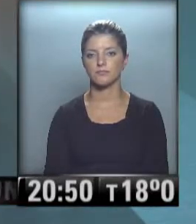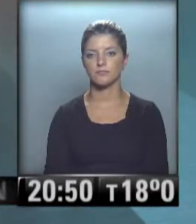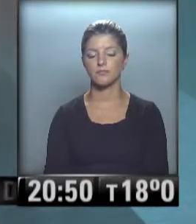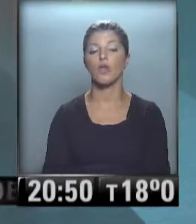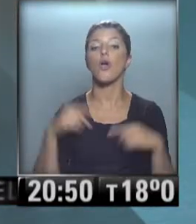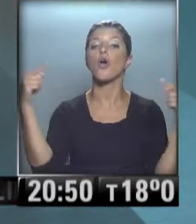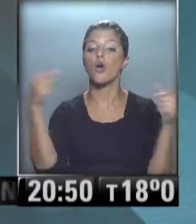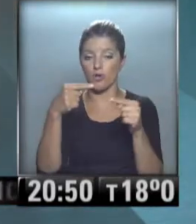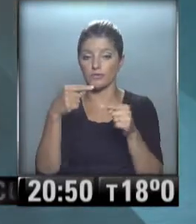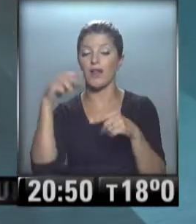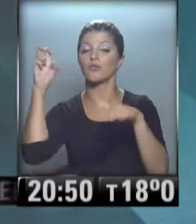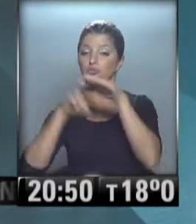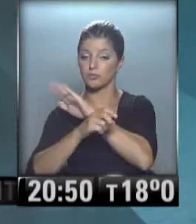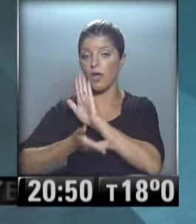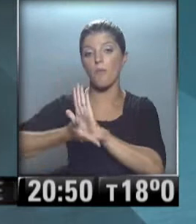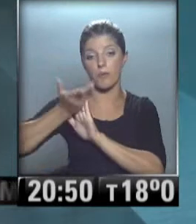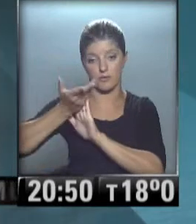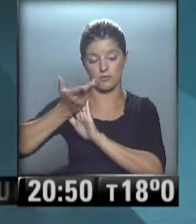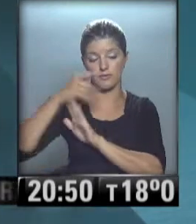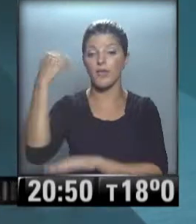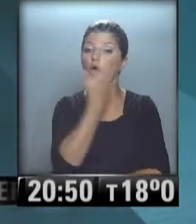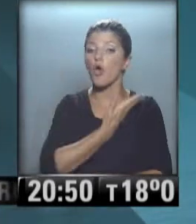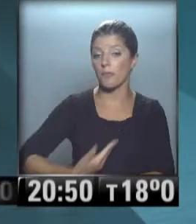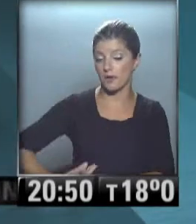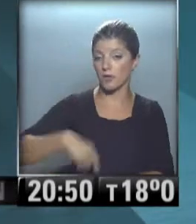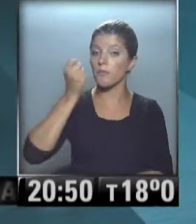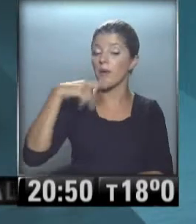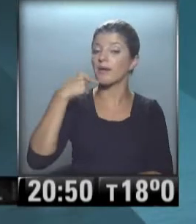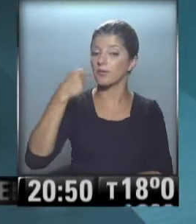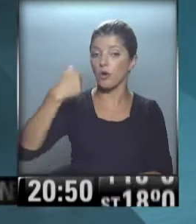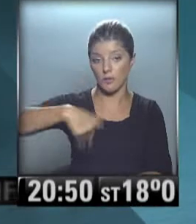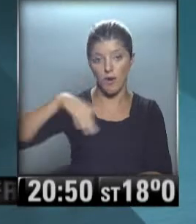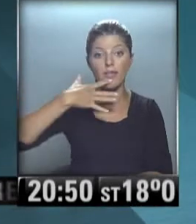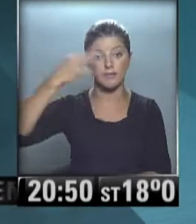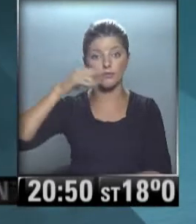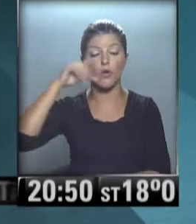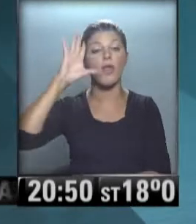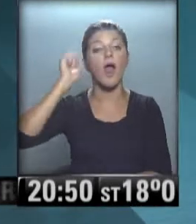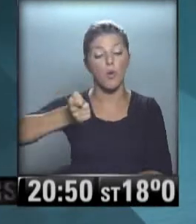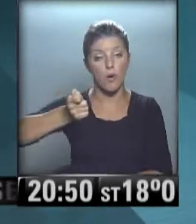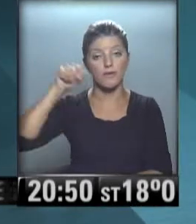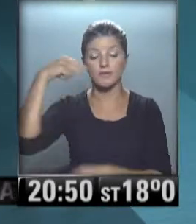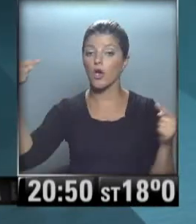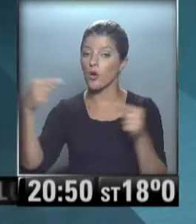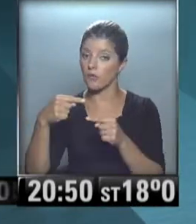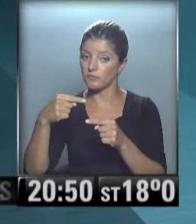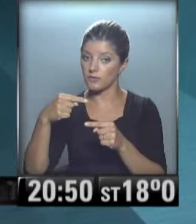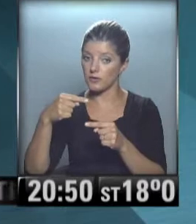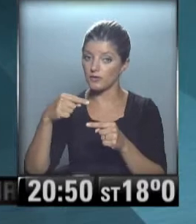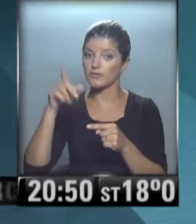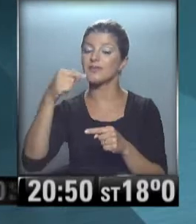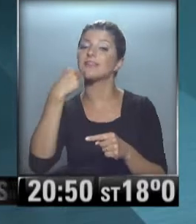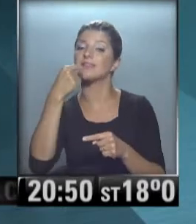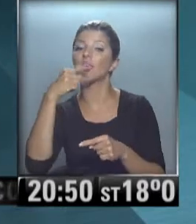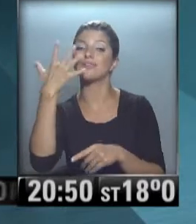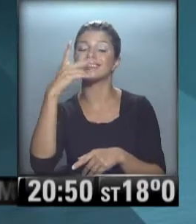Contra el aumento del subte. El gobierno porteño adelantó que apelará la decisión de la jueza Elena Liberatori, quien le dio un